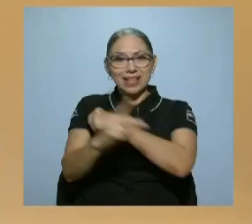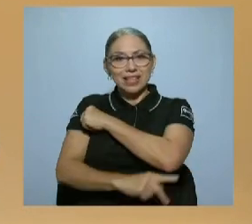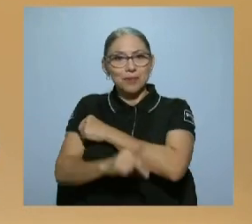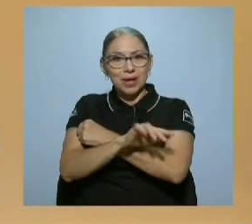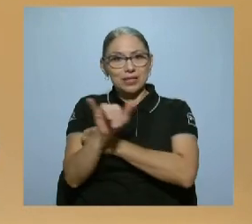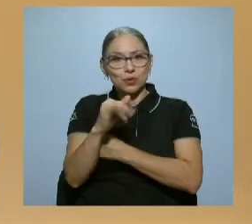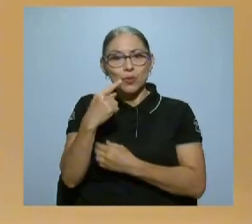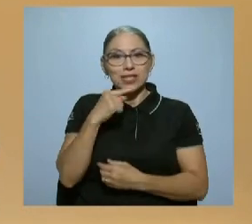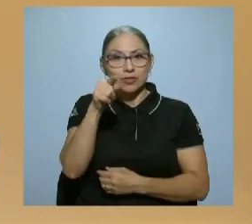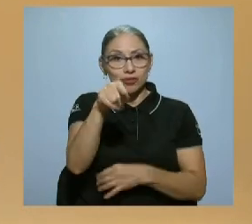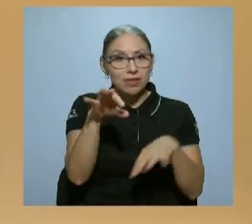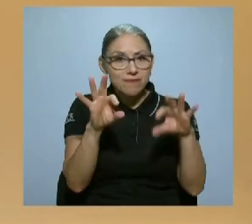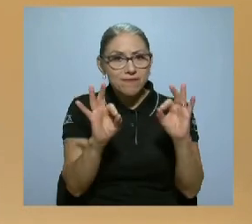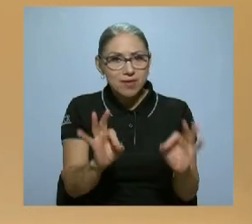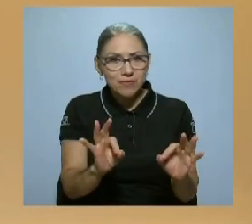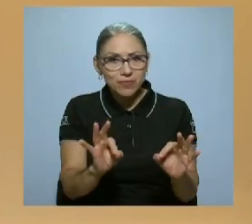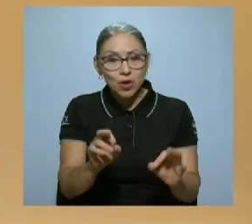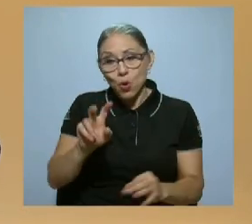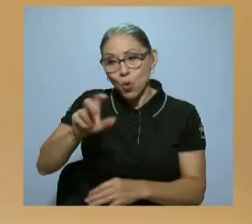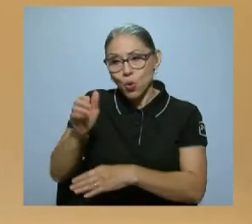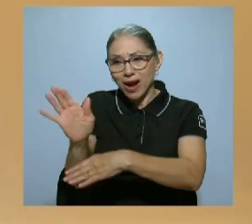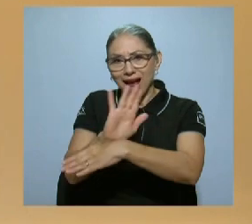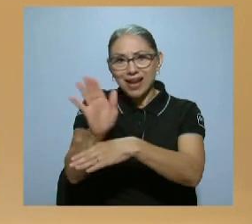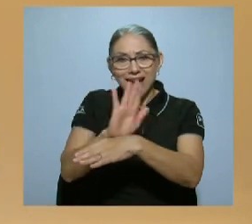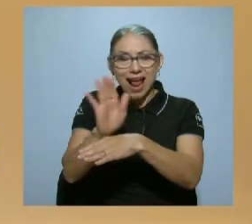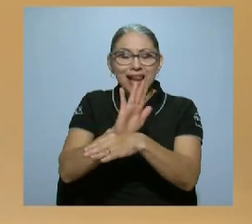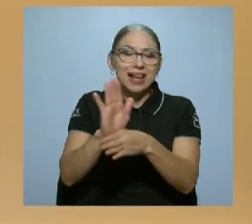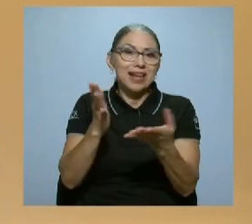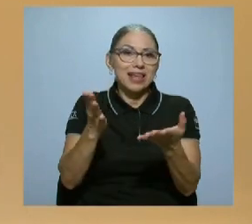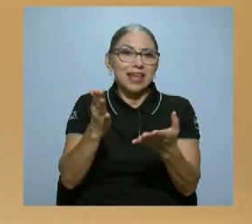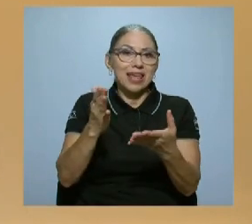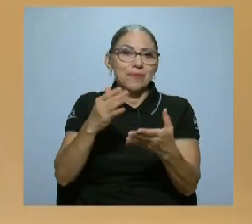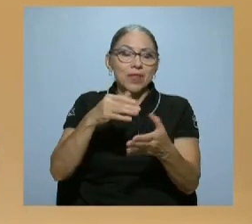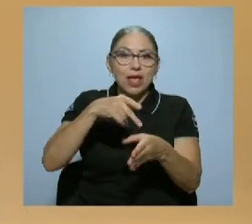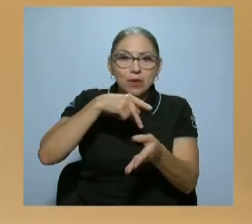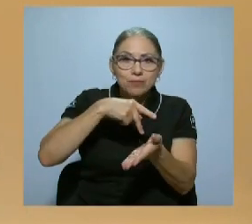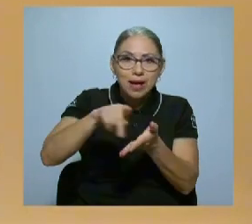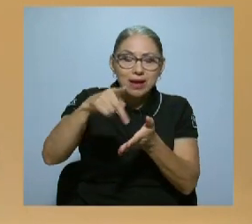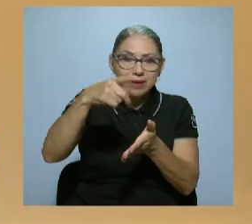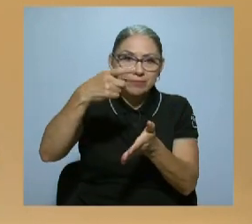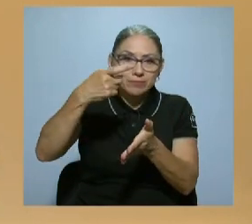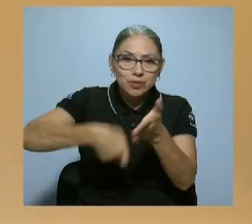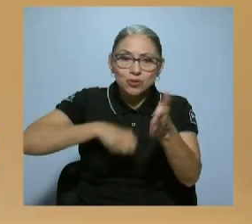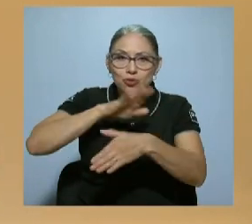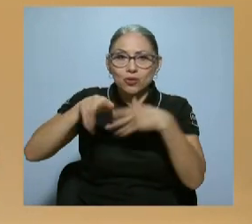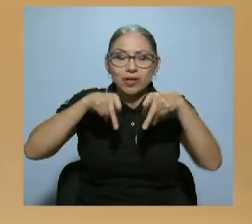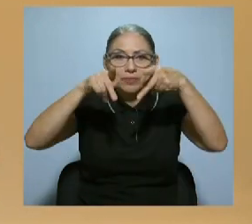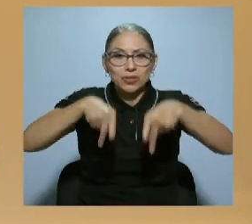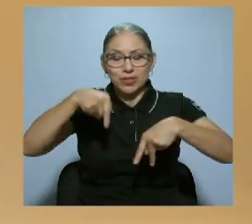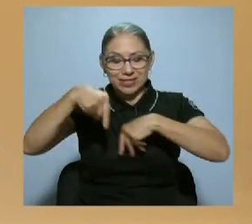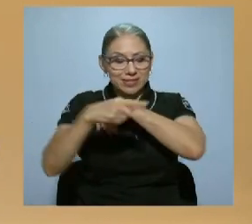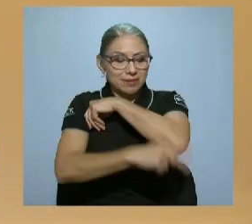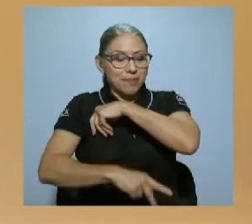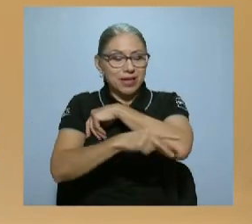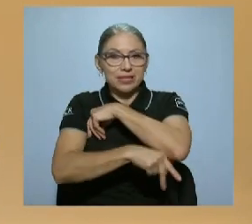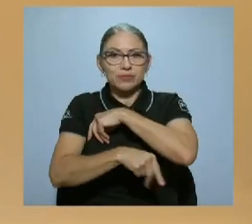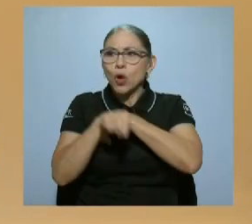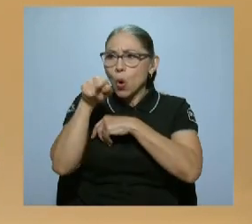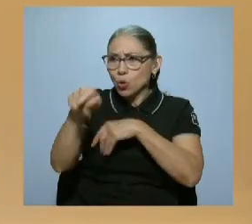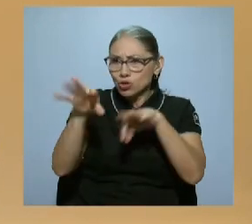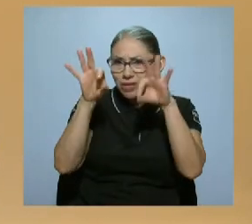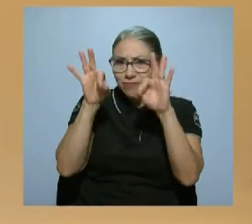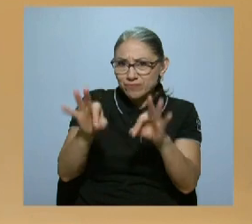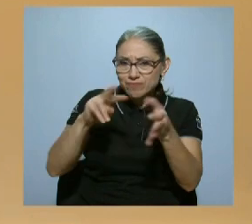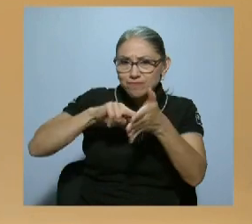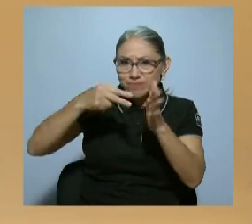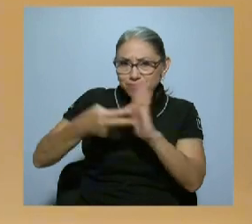canal que sustentan todos los habitantes de este país. Bueno, me parece que usted ha definido correctamente, la gran